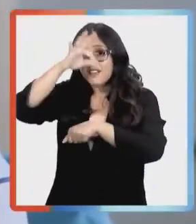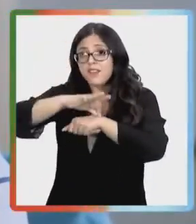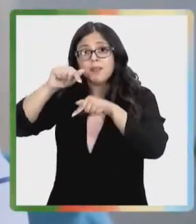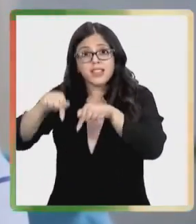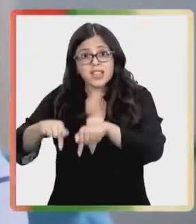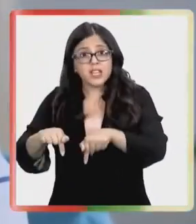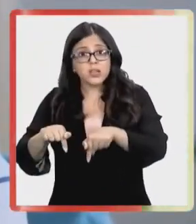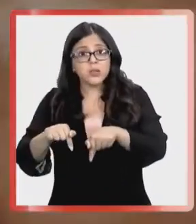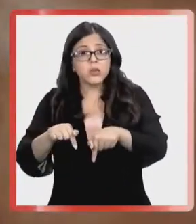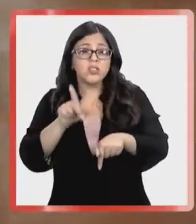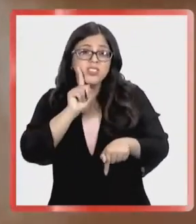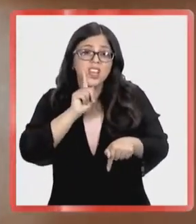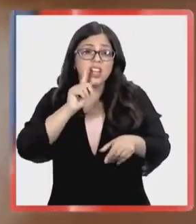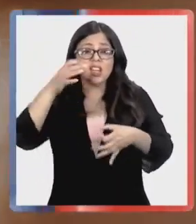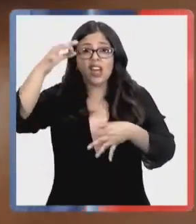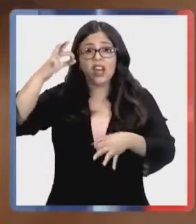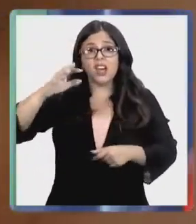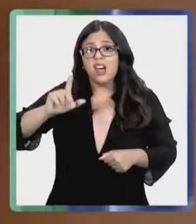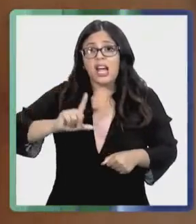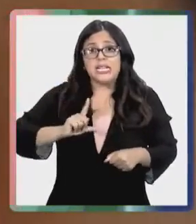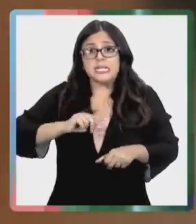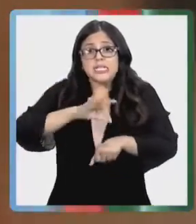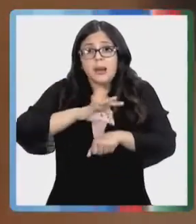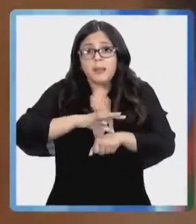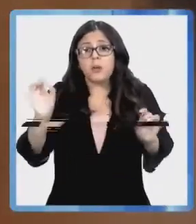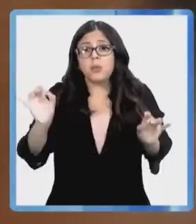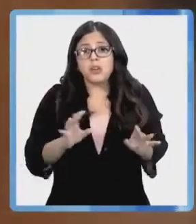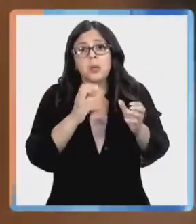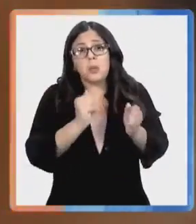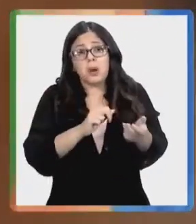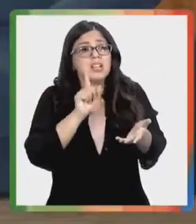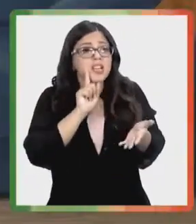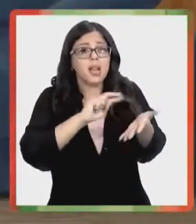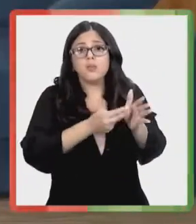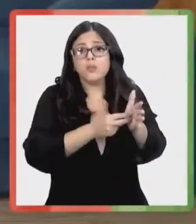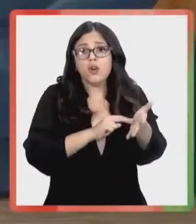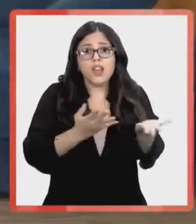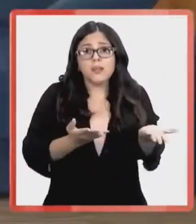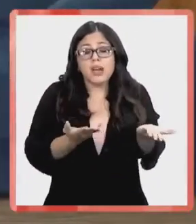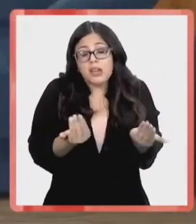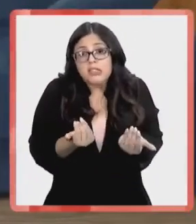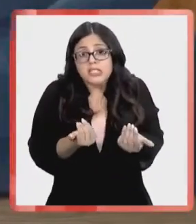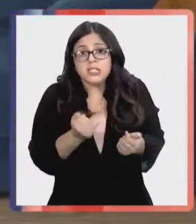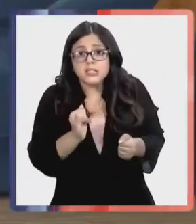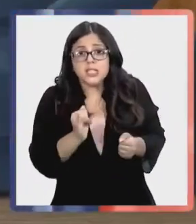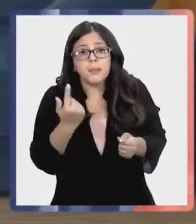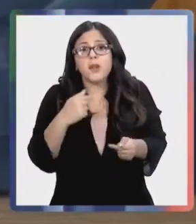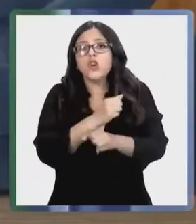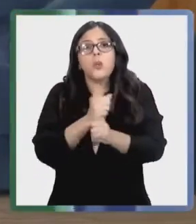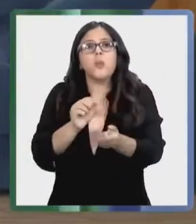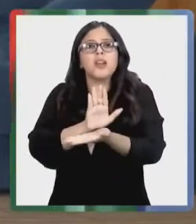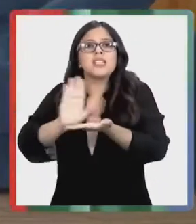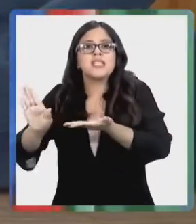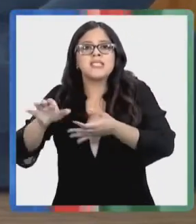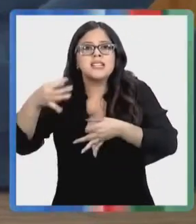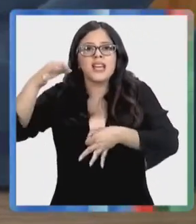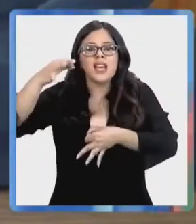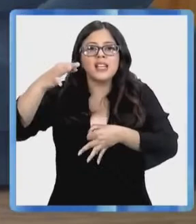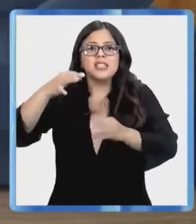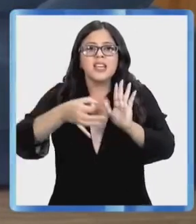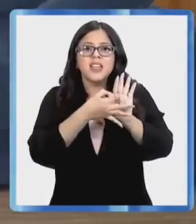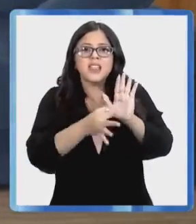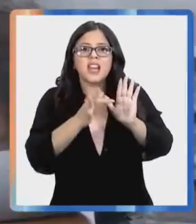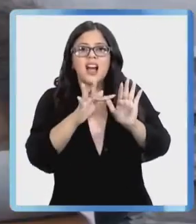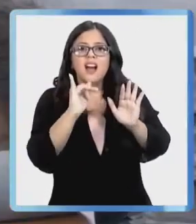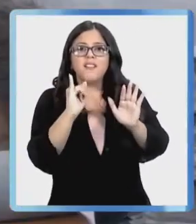una parte de ellos, los que se agraven, los que tengan muchos problemas para un tipo de trabajo que ameritan una licencia, pero no puede rechazarse una licencia porque